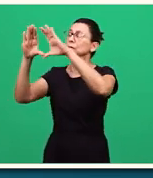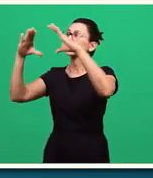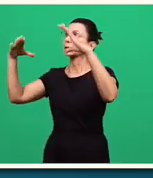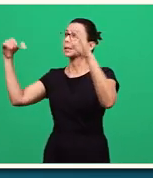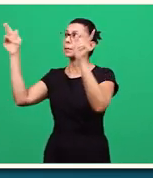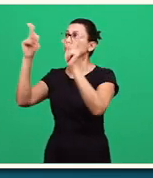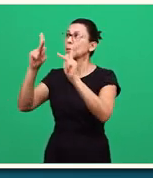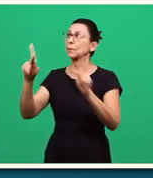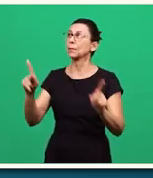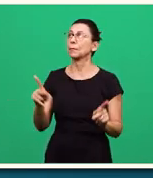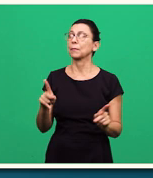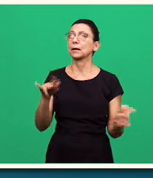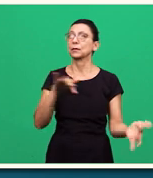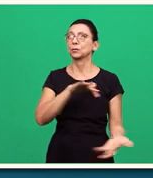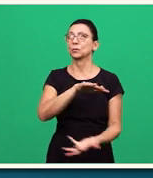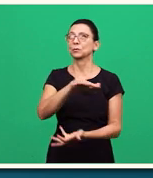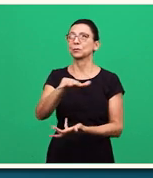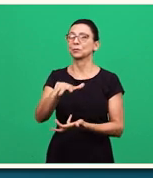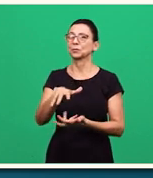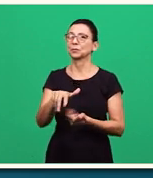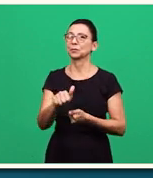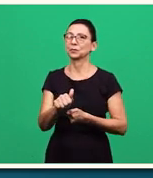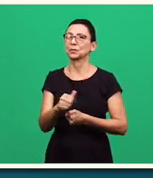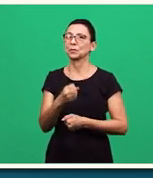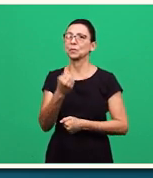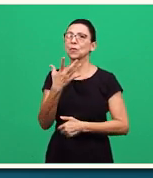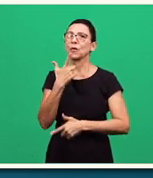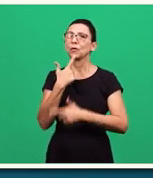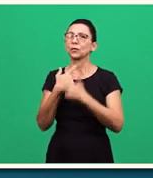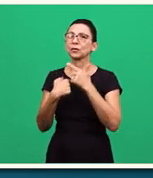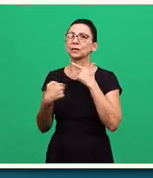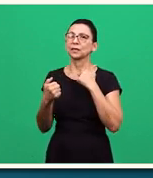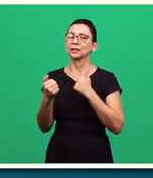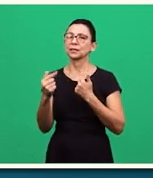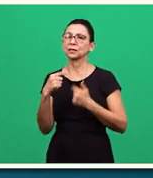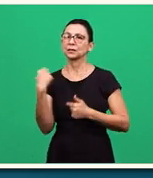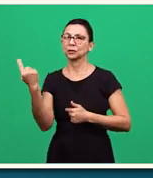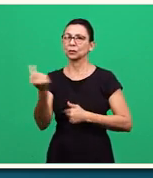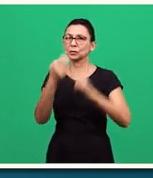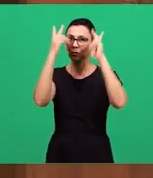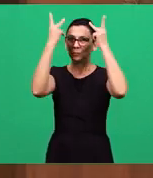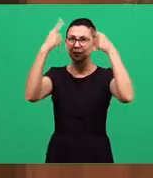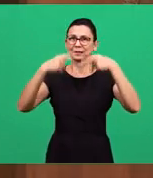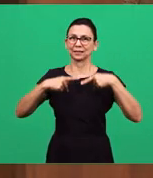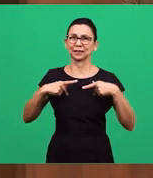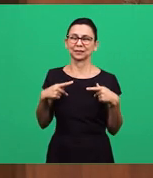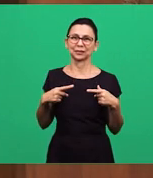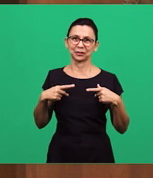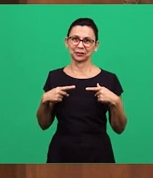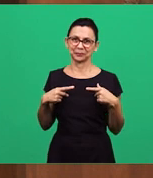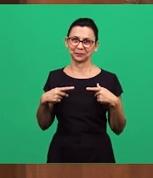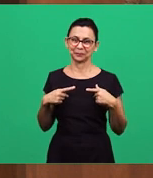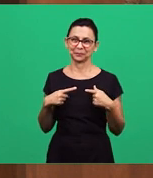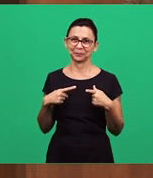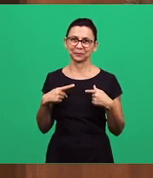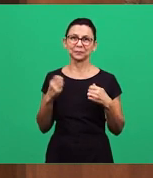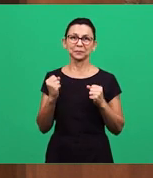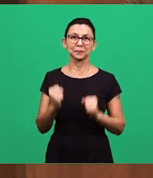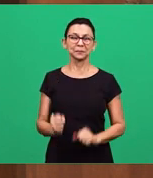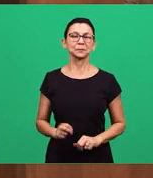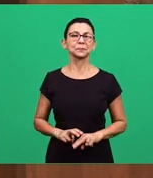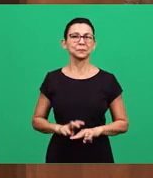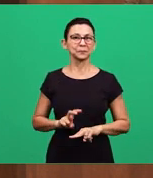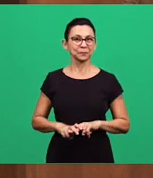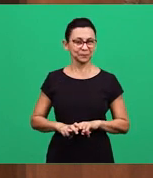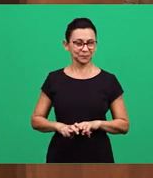alturas, y en la tierra paz, buena voluntad para con los hombres. La iglesia puede